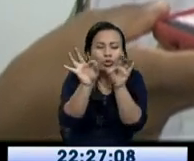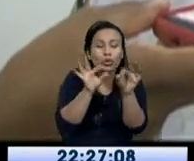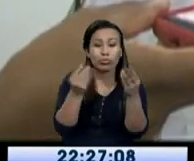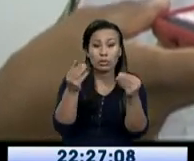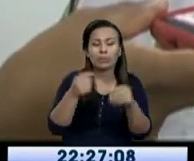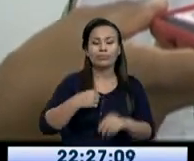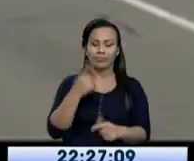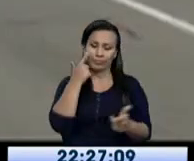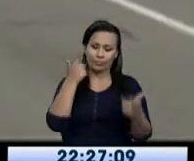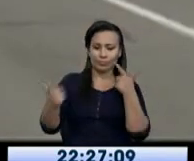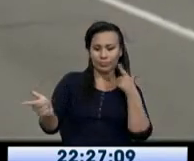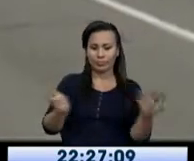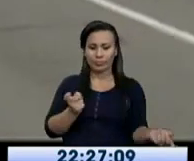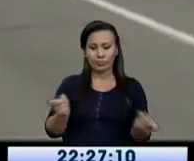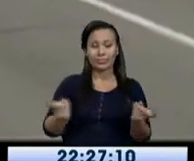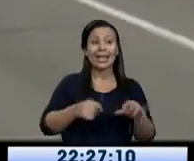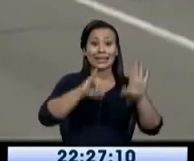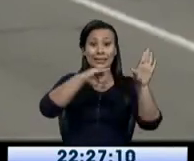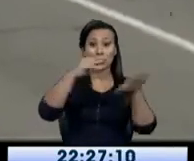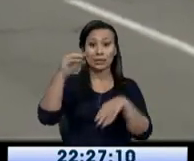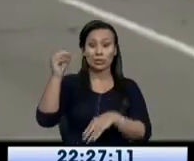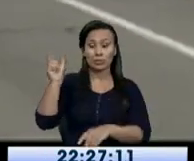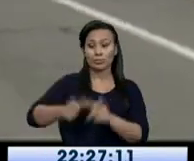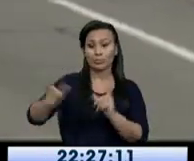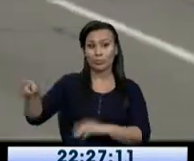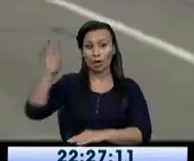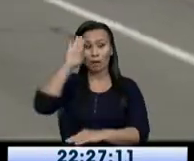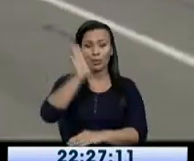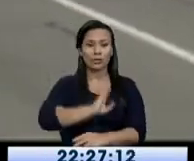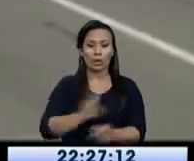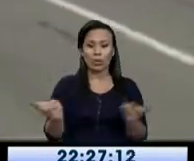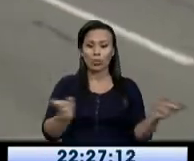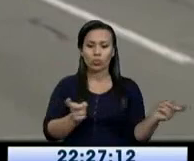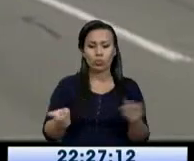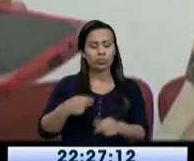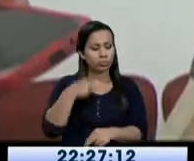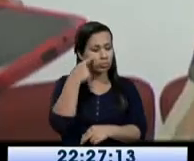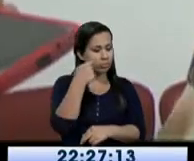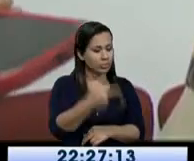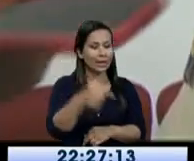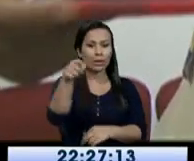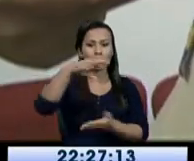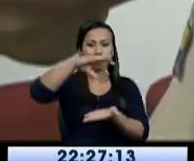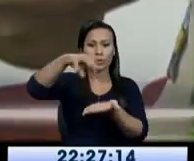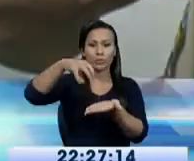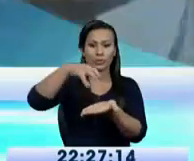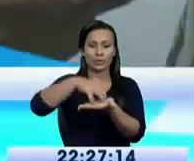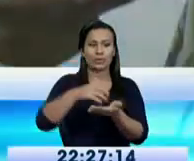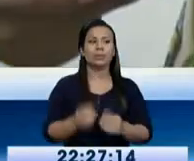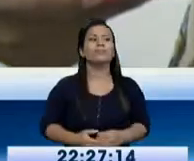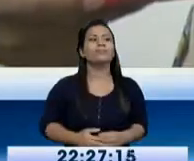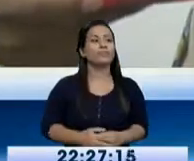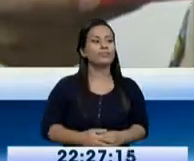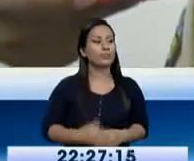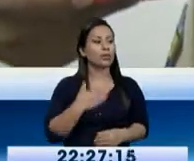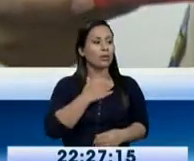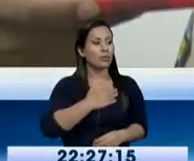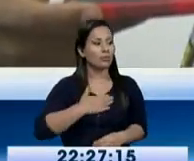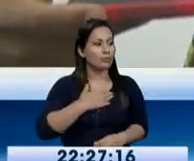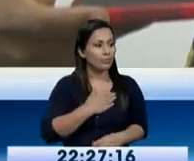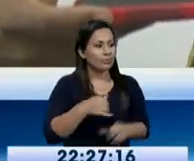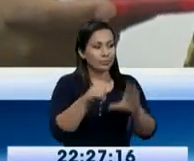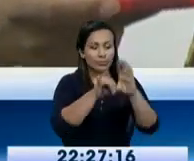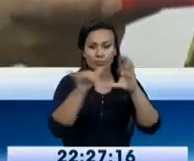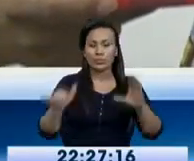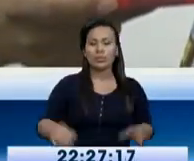en estado etílico. 600 policías resguardarán el orden en esta provincia. Bueno, una de las recomendaciones es que la ciudadanía